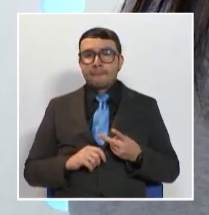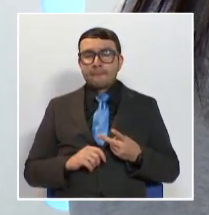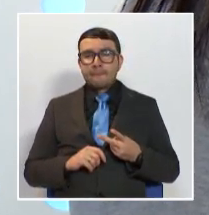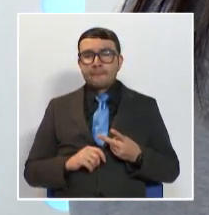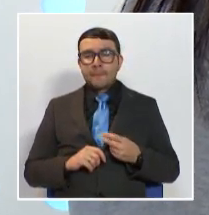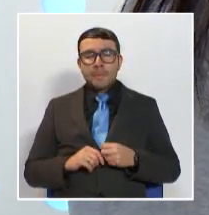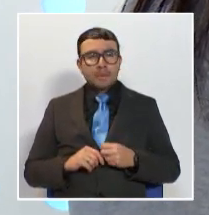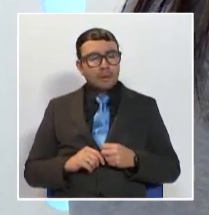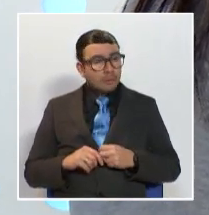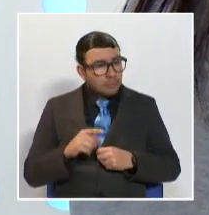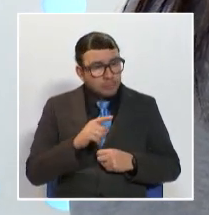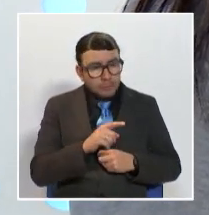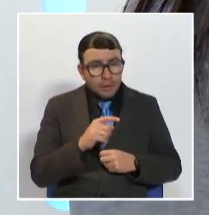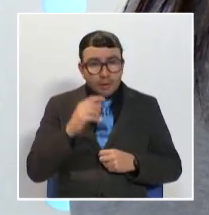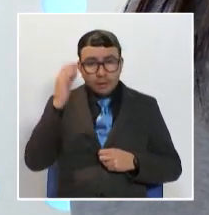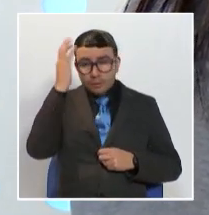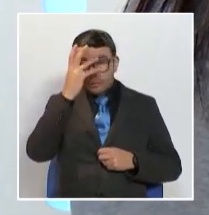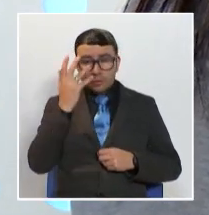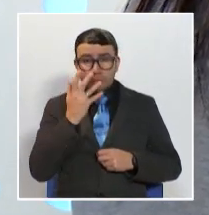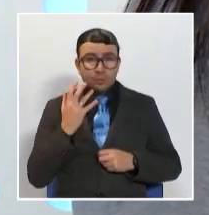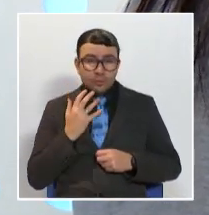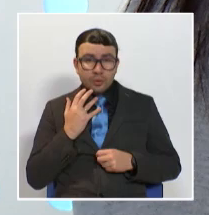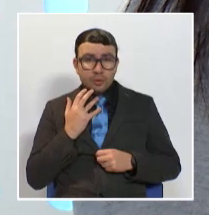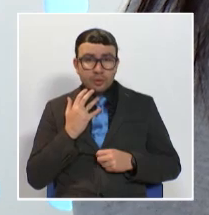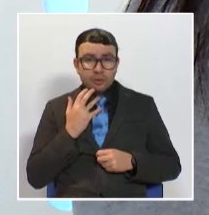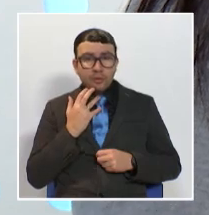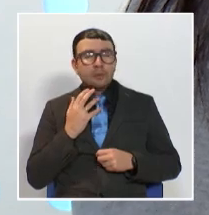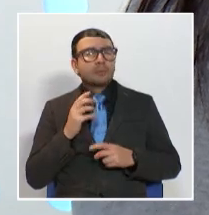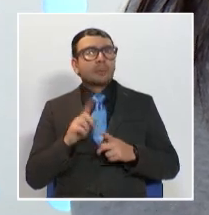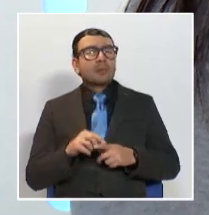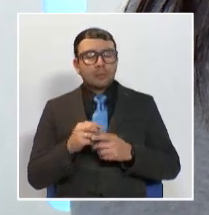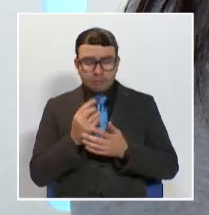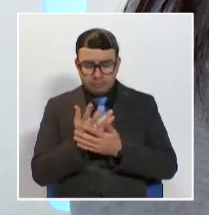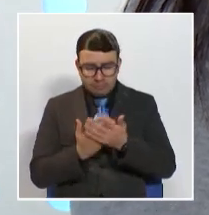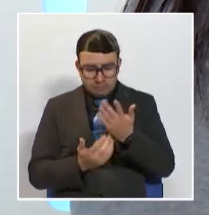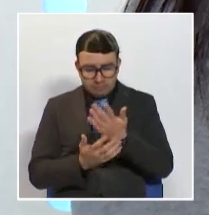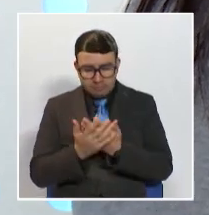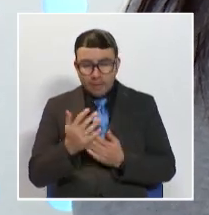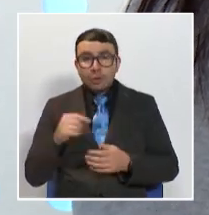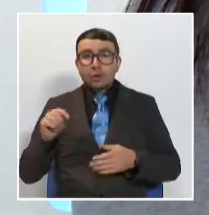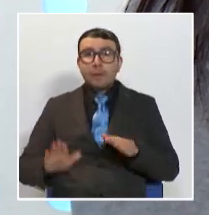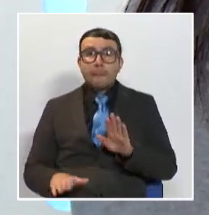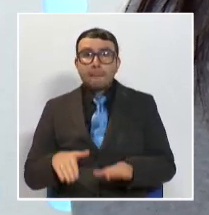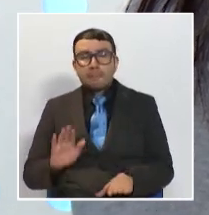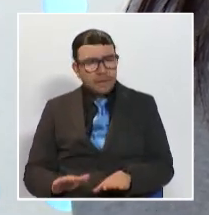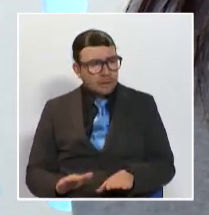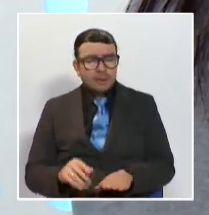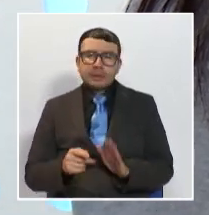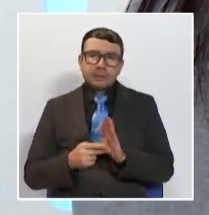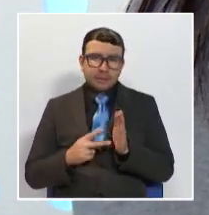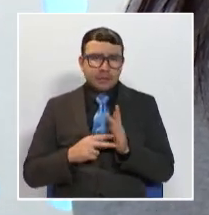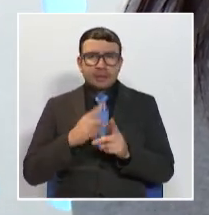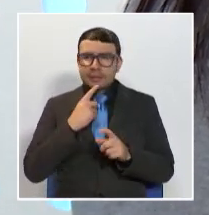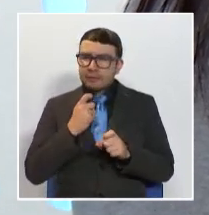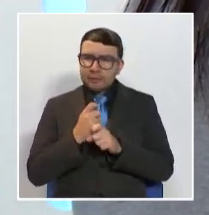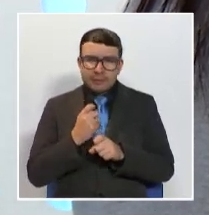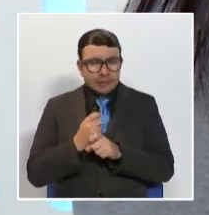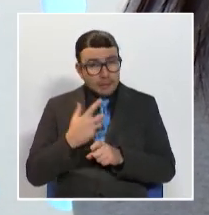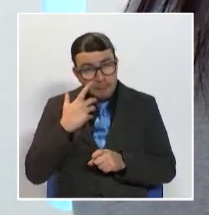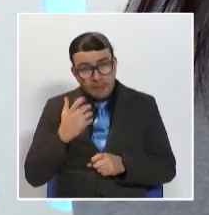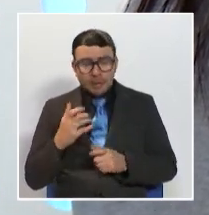es que el vitiligo se presente en rostro y en las zonas sacrales, o sea, en manos y pies. Es un vitiligo más difícil que responda,